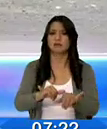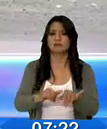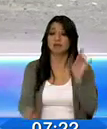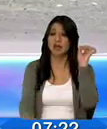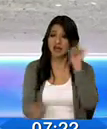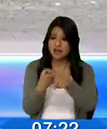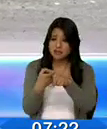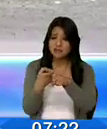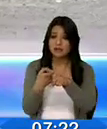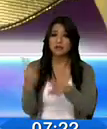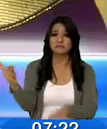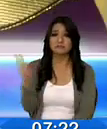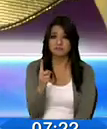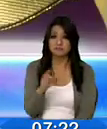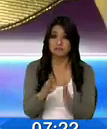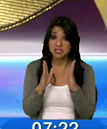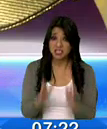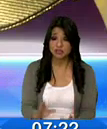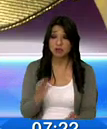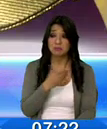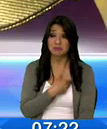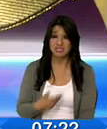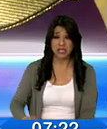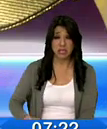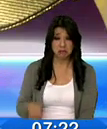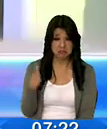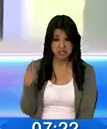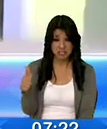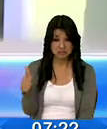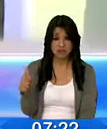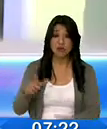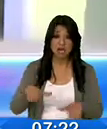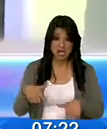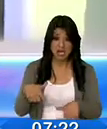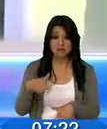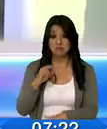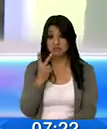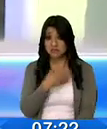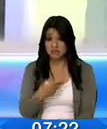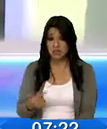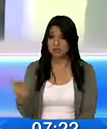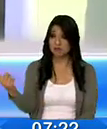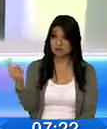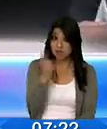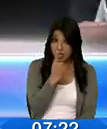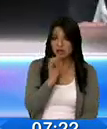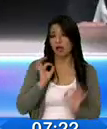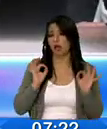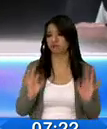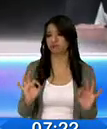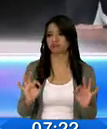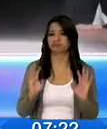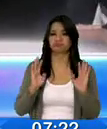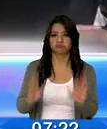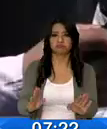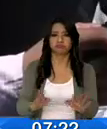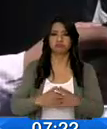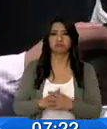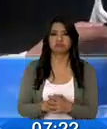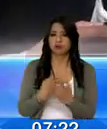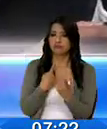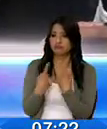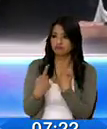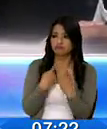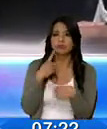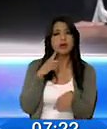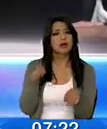no lleguen ministros o incluso el presidente Lenín Moreno o el vicepresidente Otto Sonel Hosner. Invitándole para establecer esos